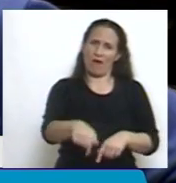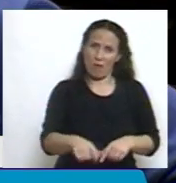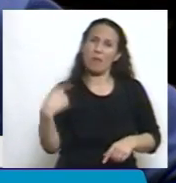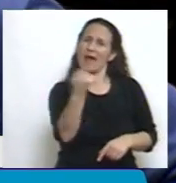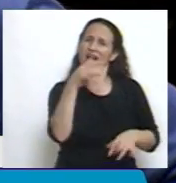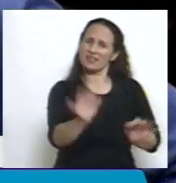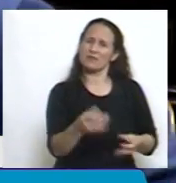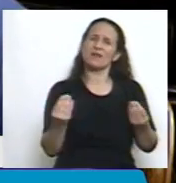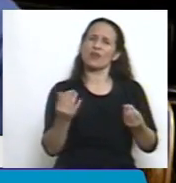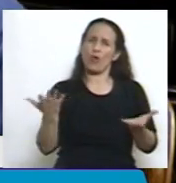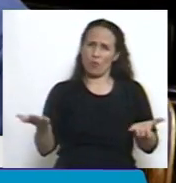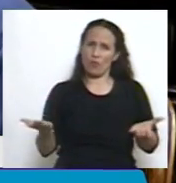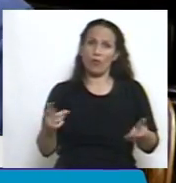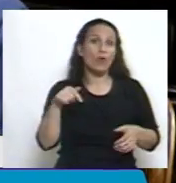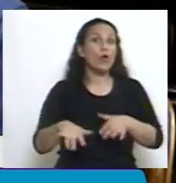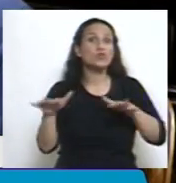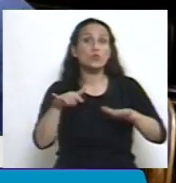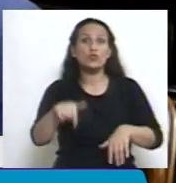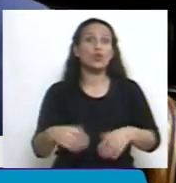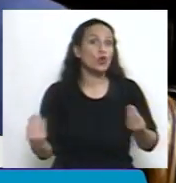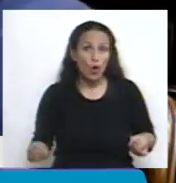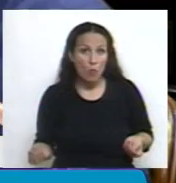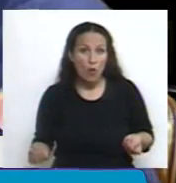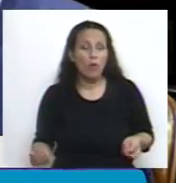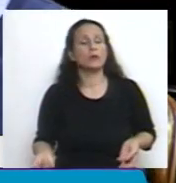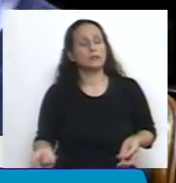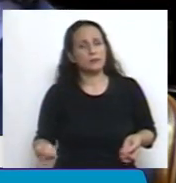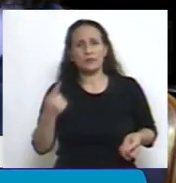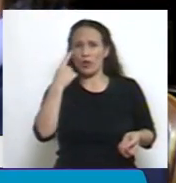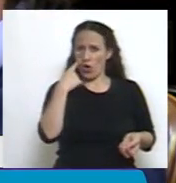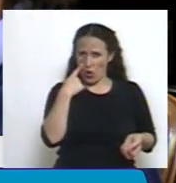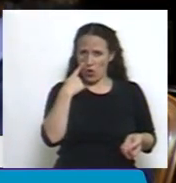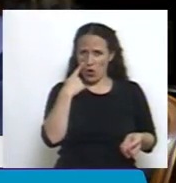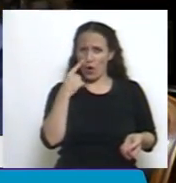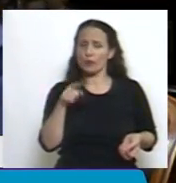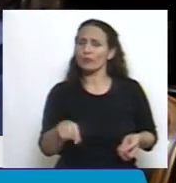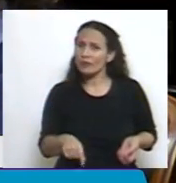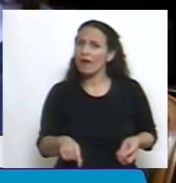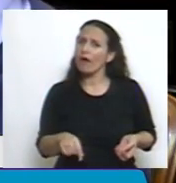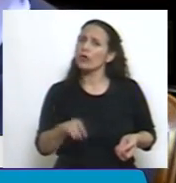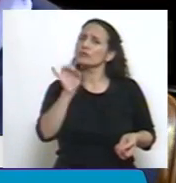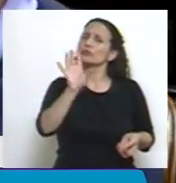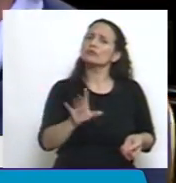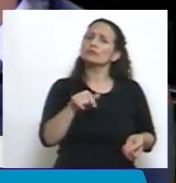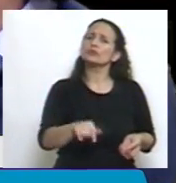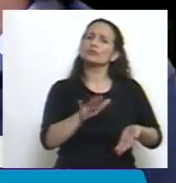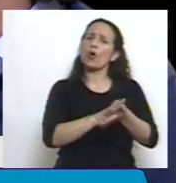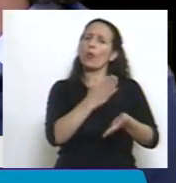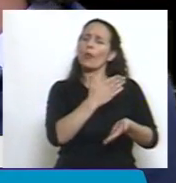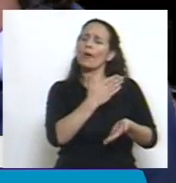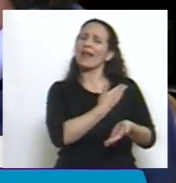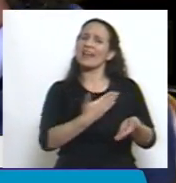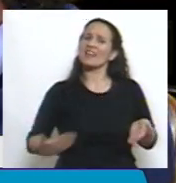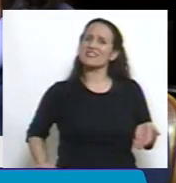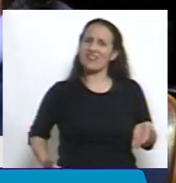que está pasando. Entonces, ¿cómo estamos hoy? Bueno, hoy estamos, ojo, esto no es privativo del Estado Nacional o